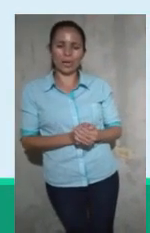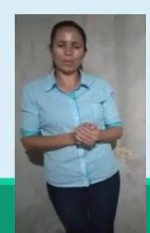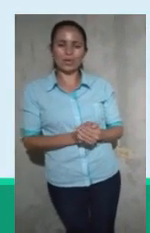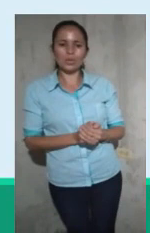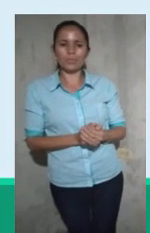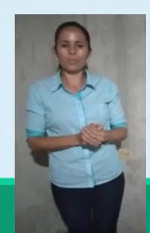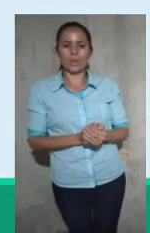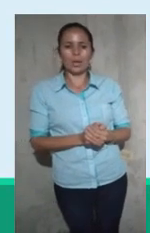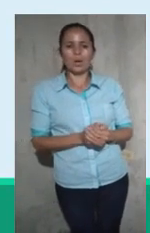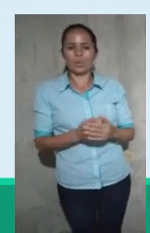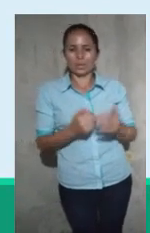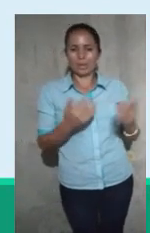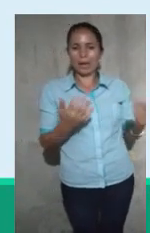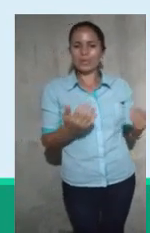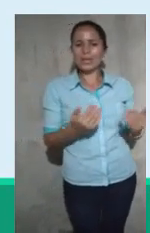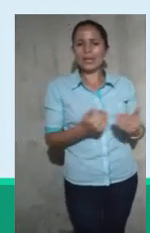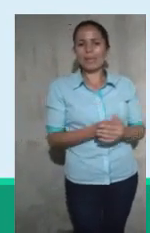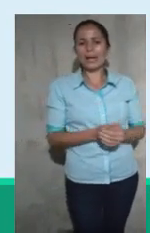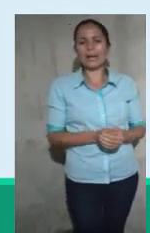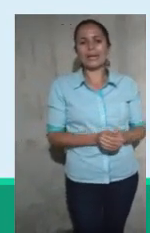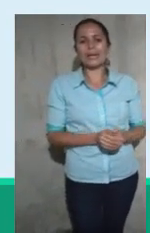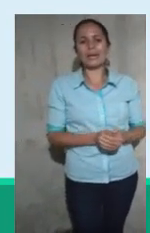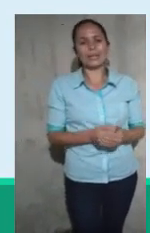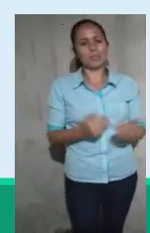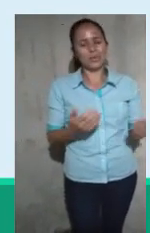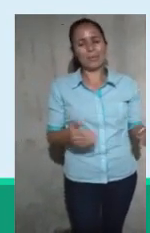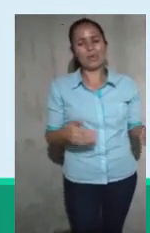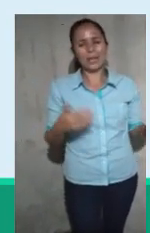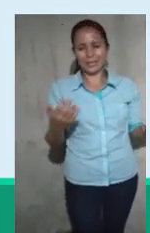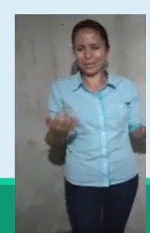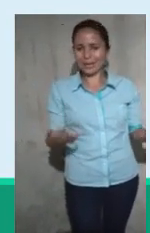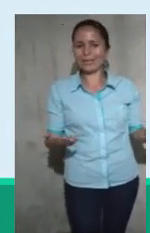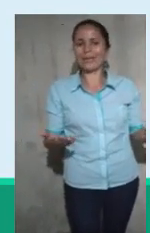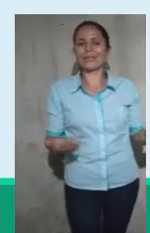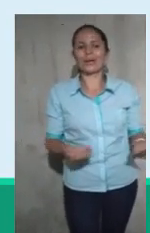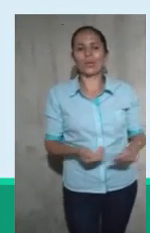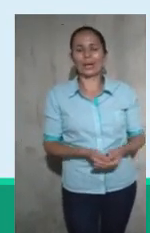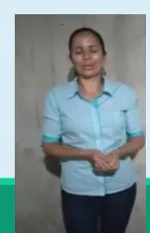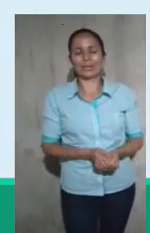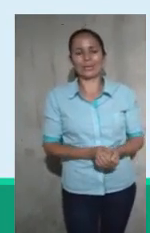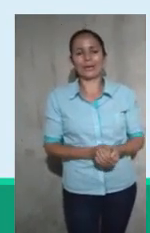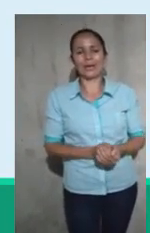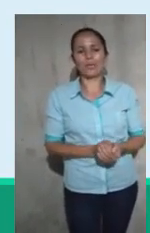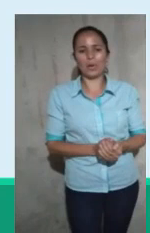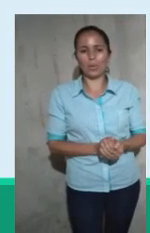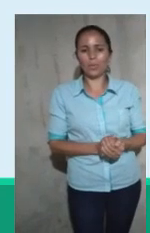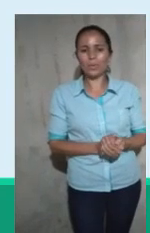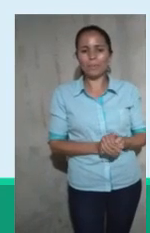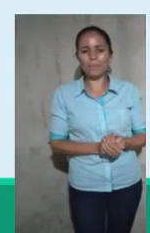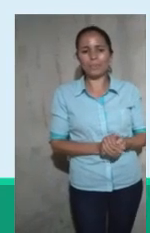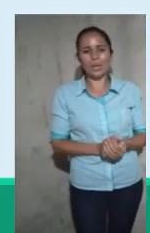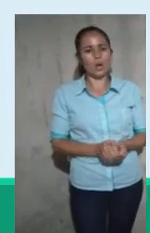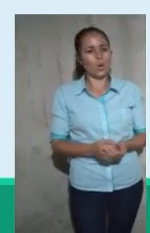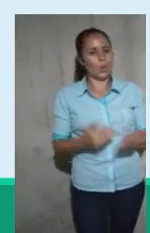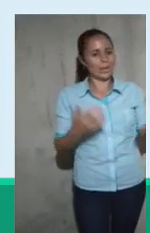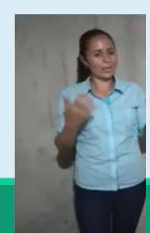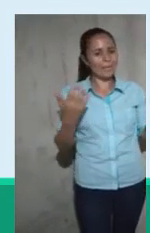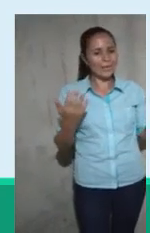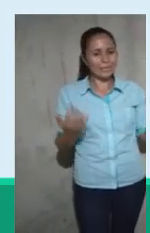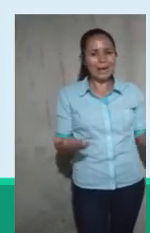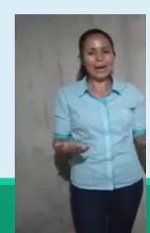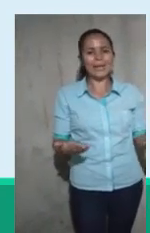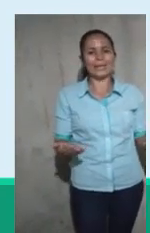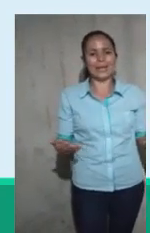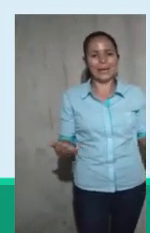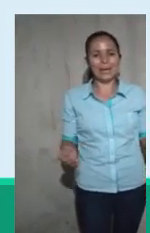conocimientos previos. Observamos la imagen y respondemos las siguientes interrogantes. La número uno, ¿cuál es